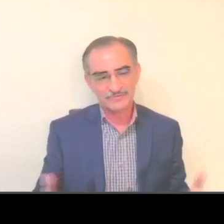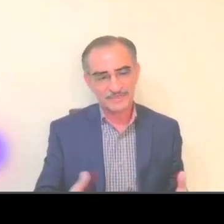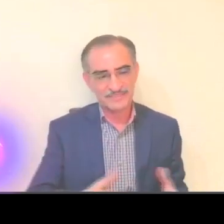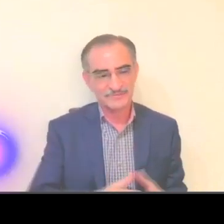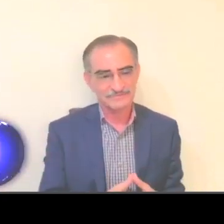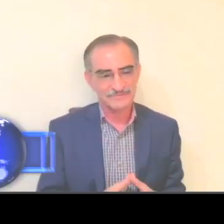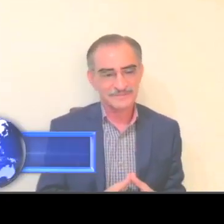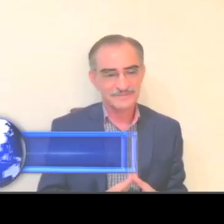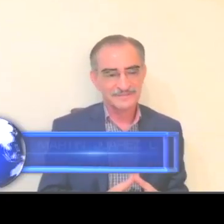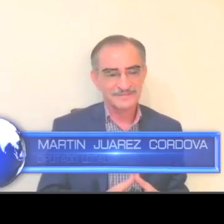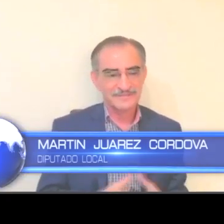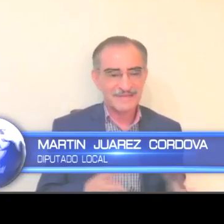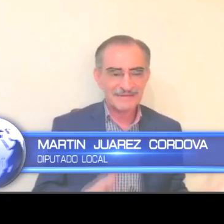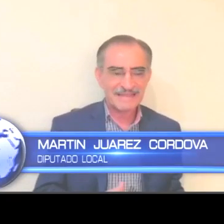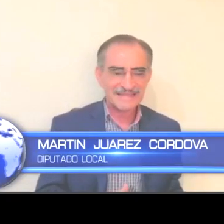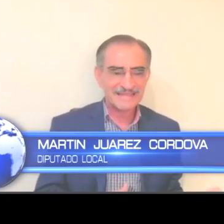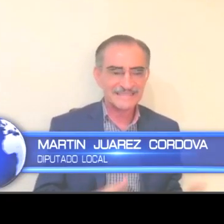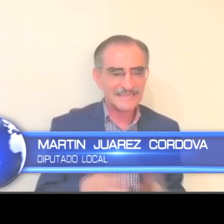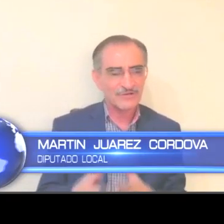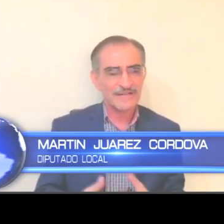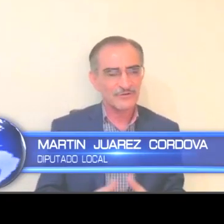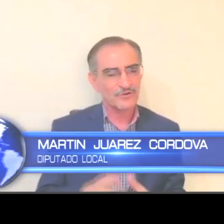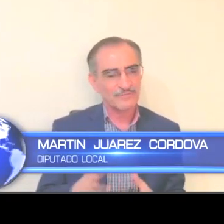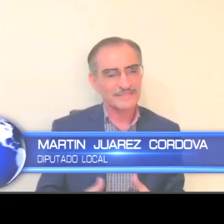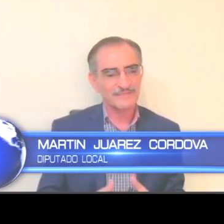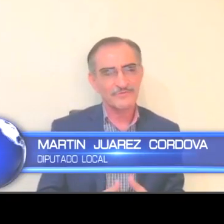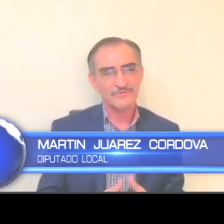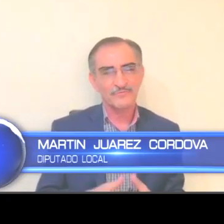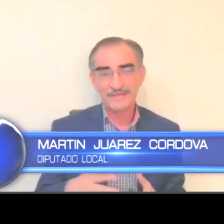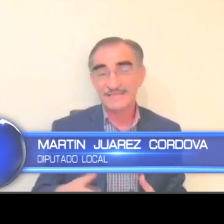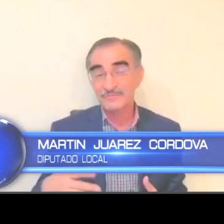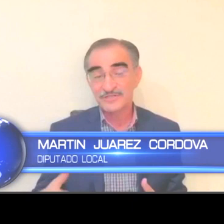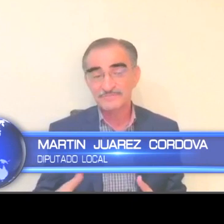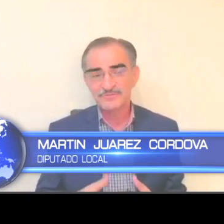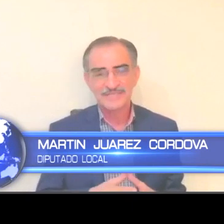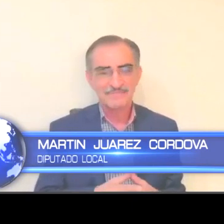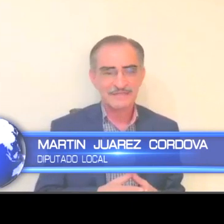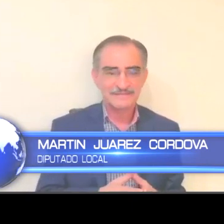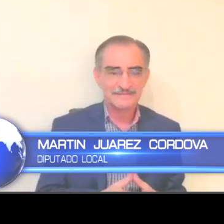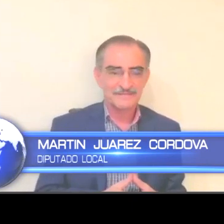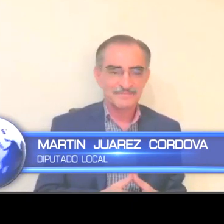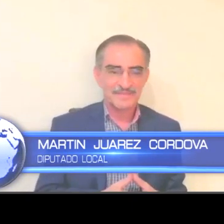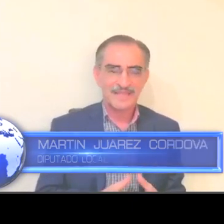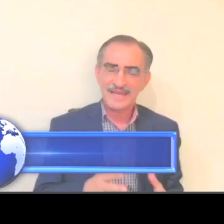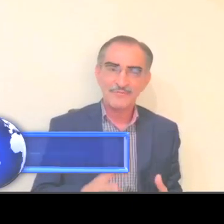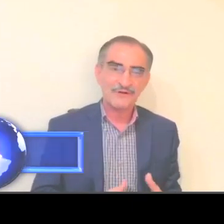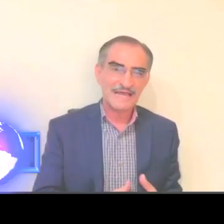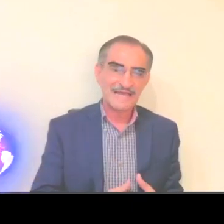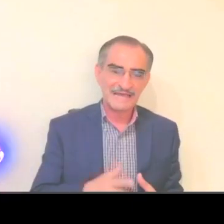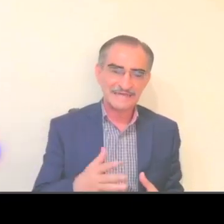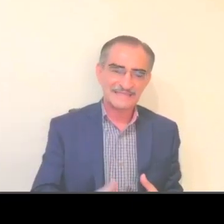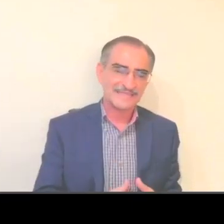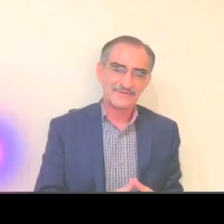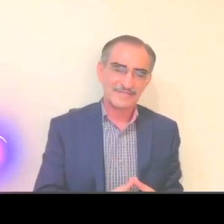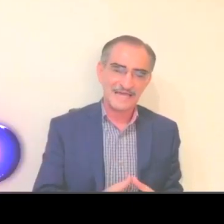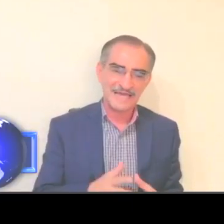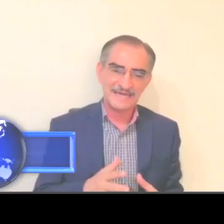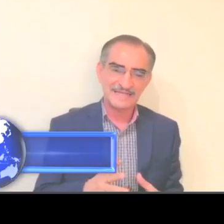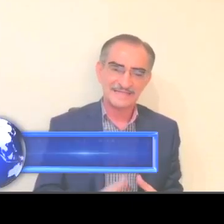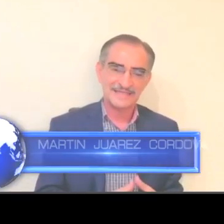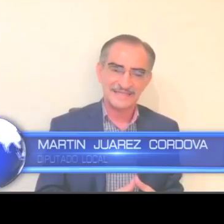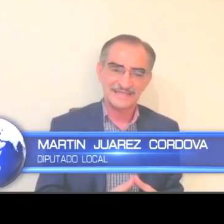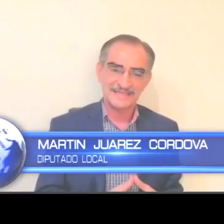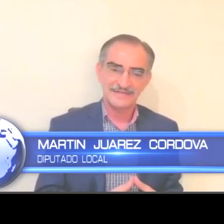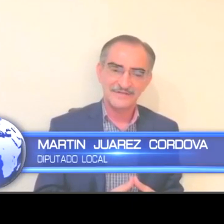para su operación. La brigada es el órgano normativo y operativo responsable de elaborar,